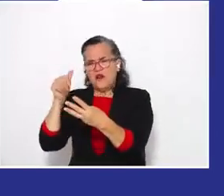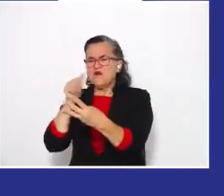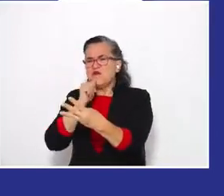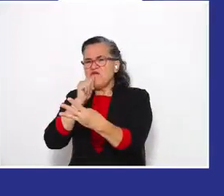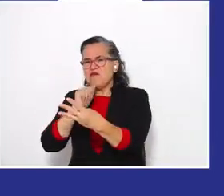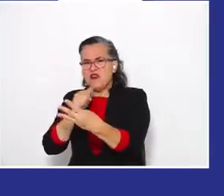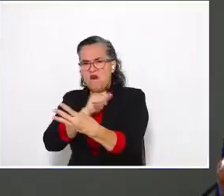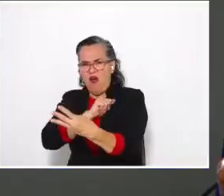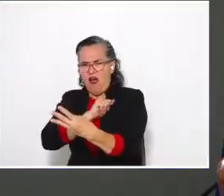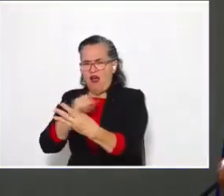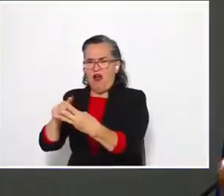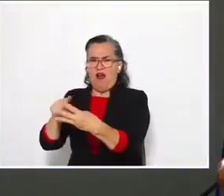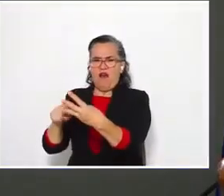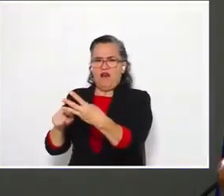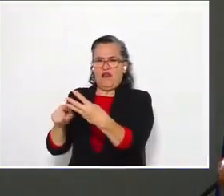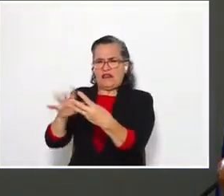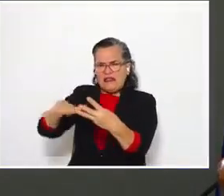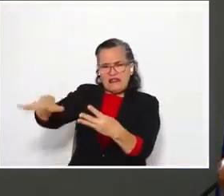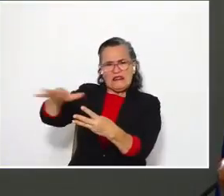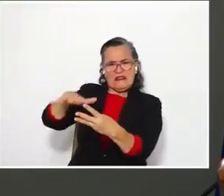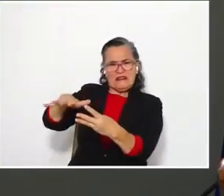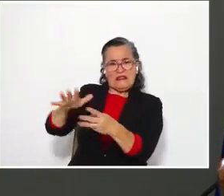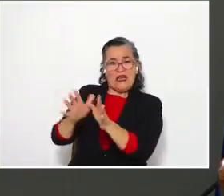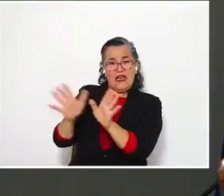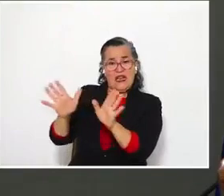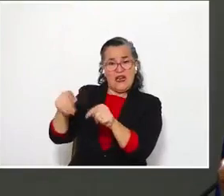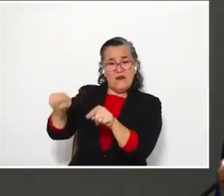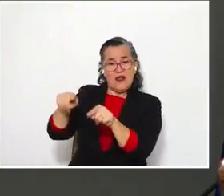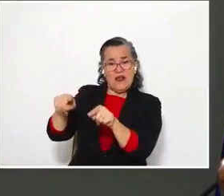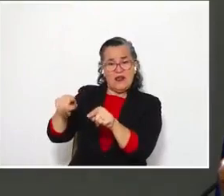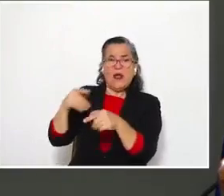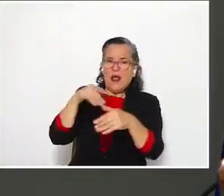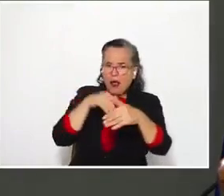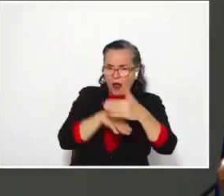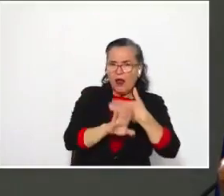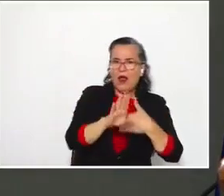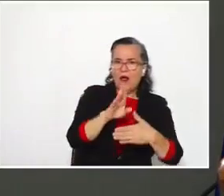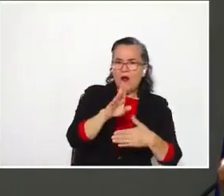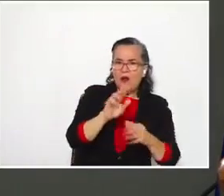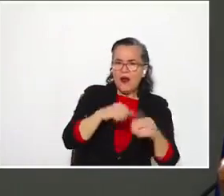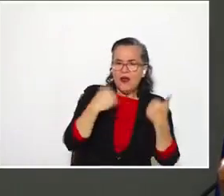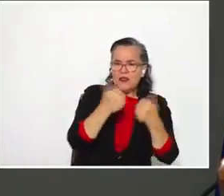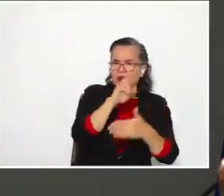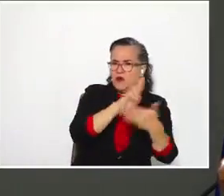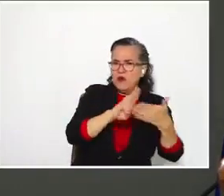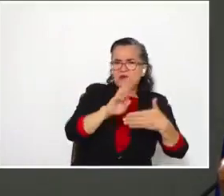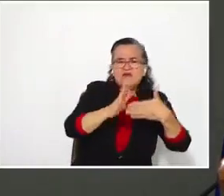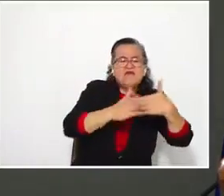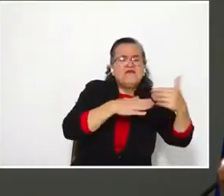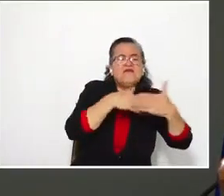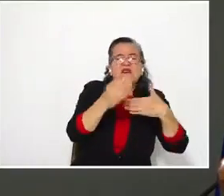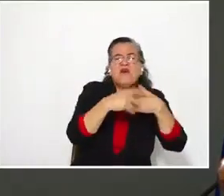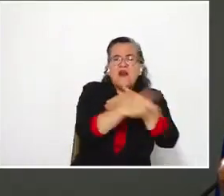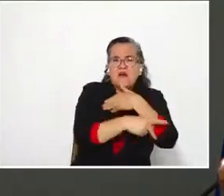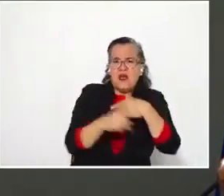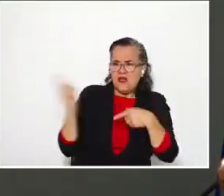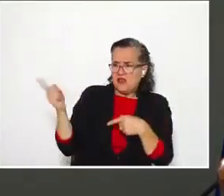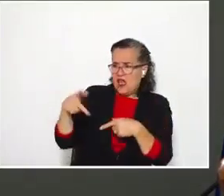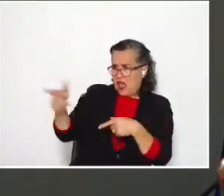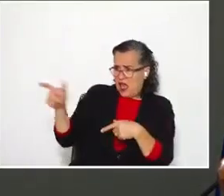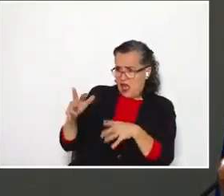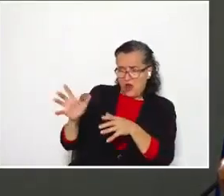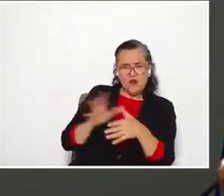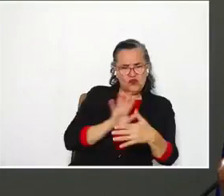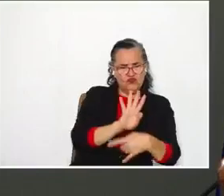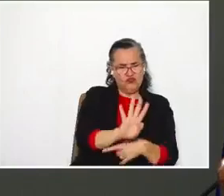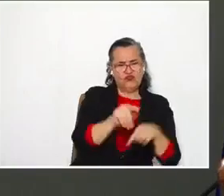privadas, generalmente han pasado por las aulas universitarias de cualquier país. Y